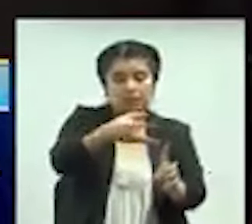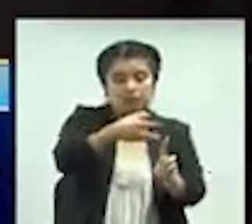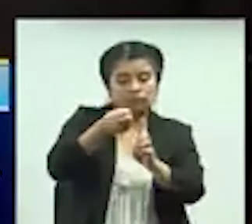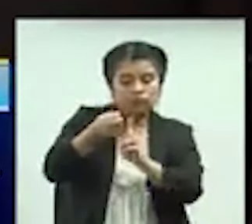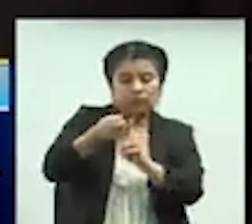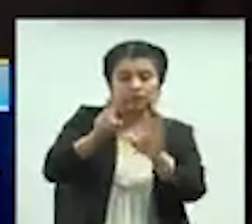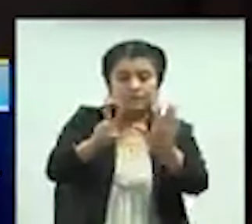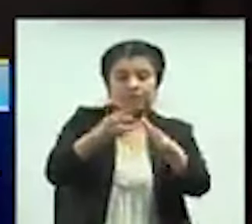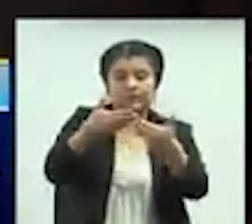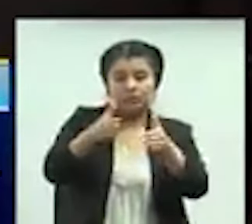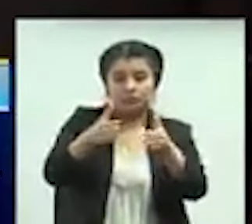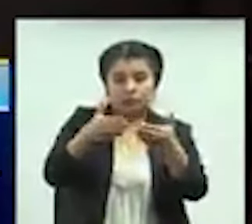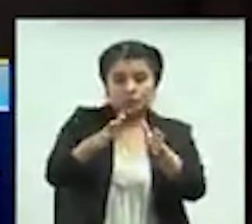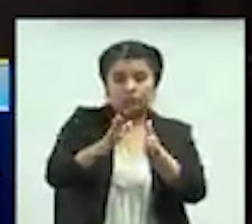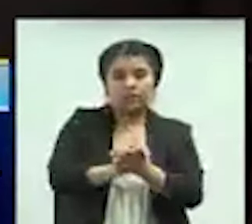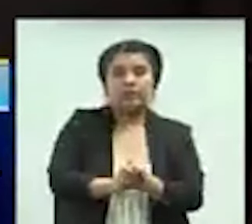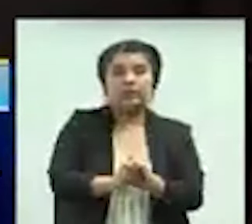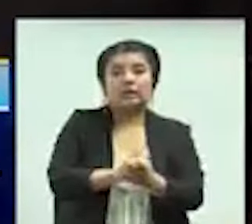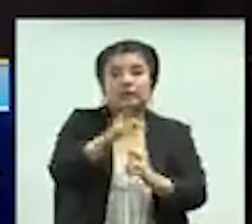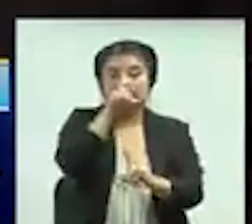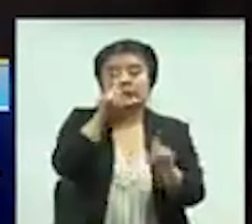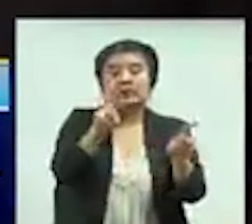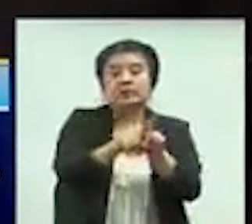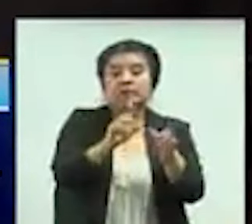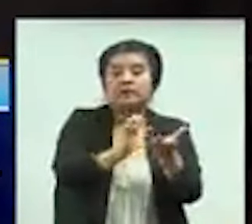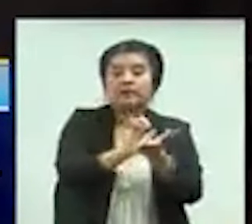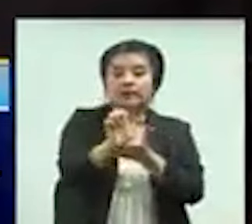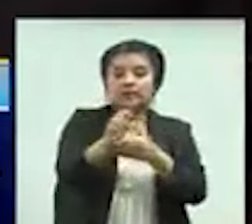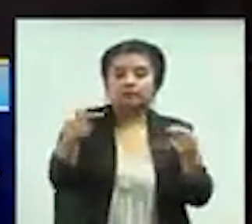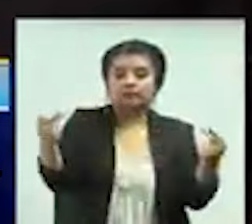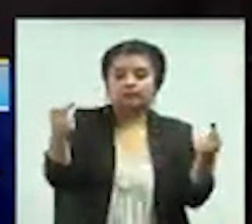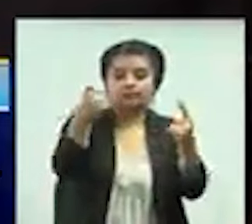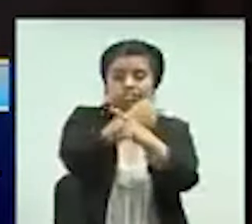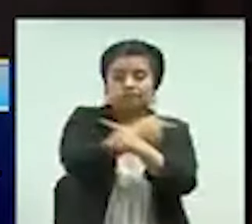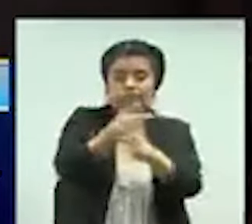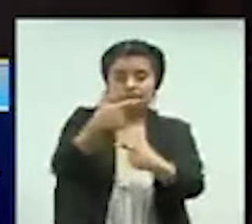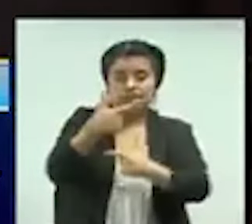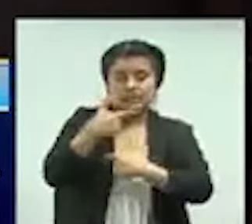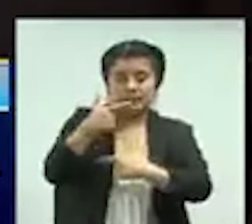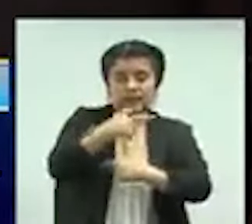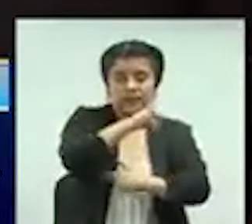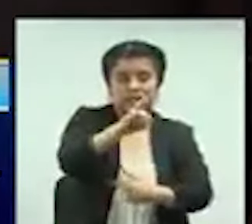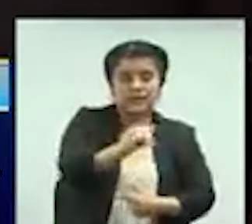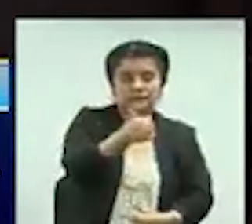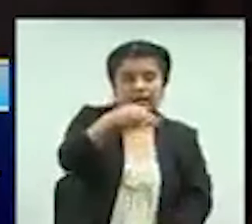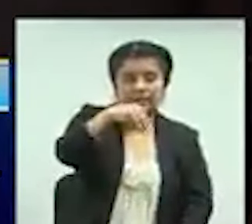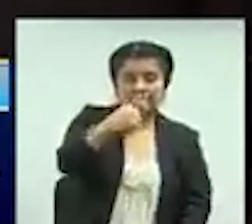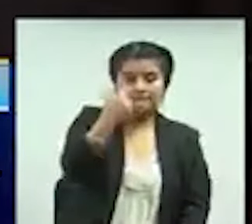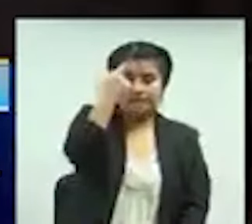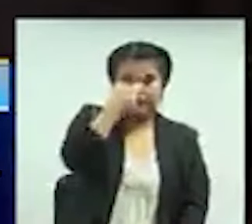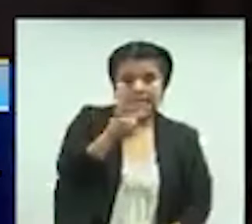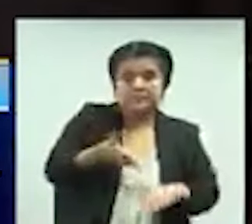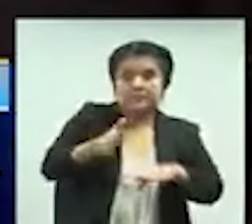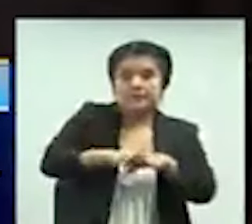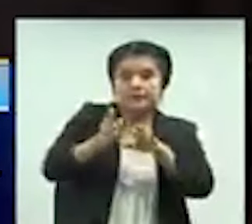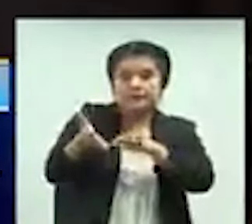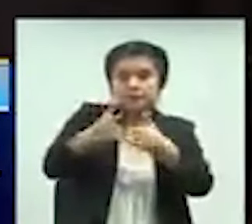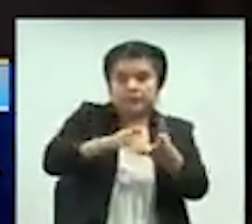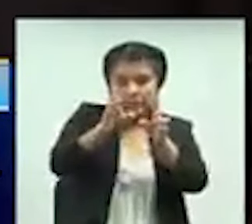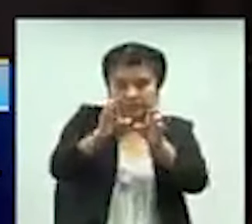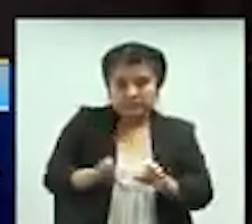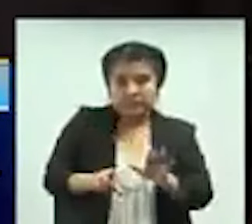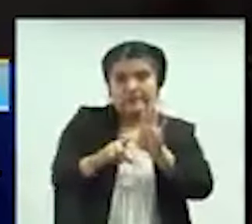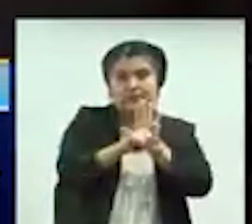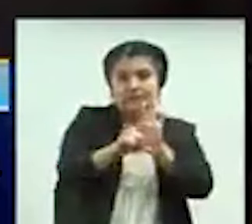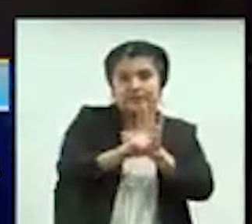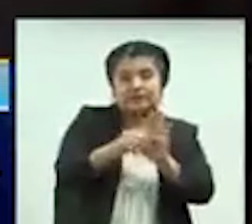el 7 de octubre y para evitar el cruce militar entre Israel y Hamás que cause más víctimas civiles.